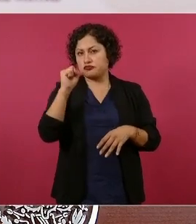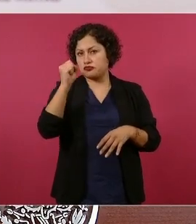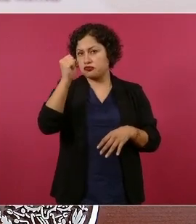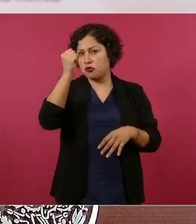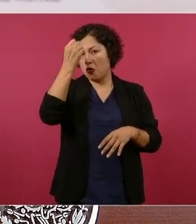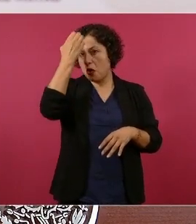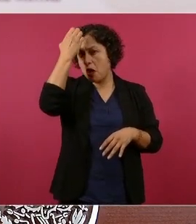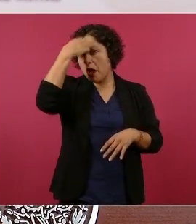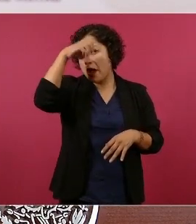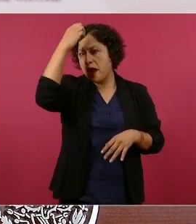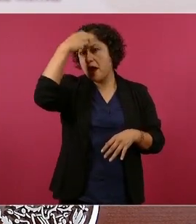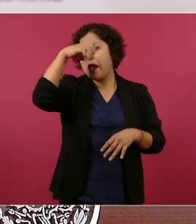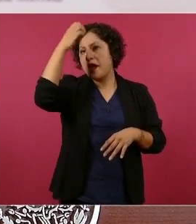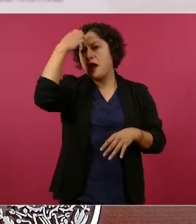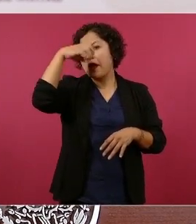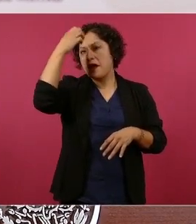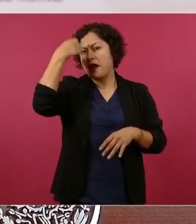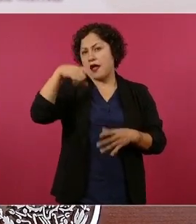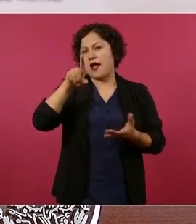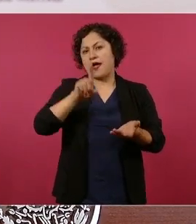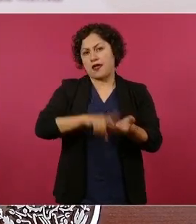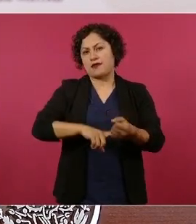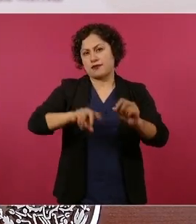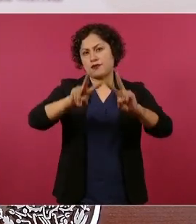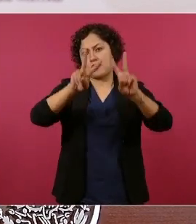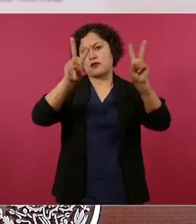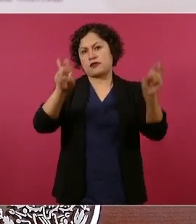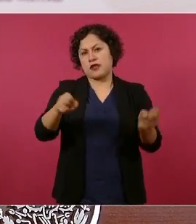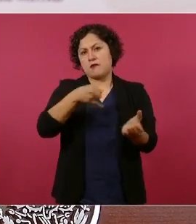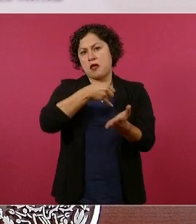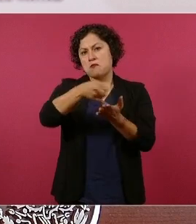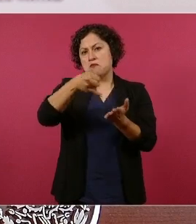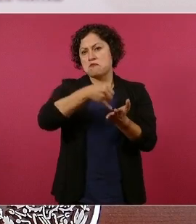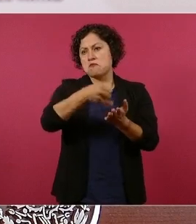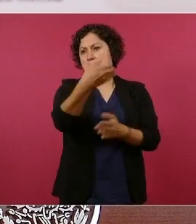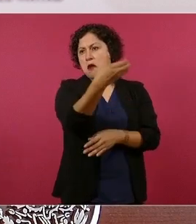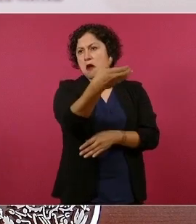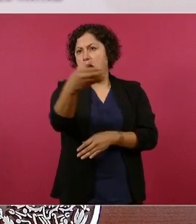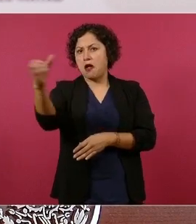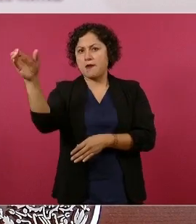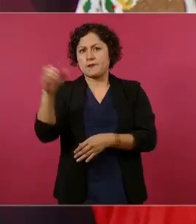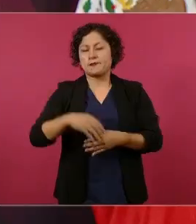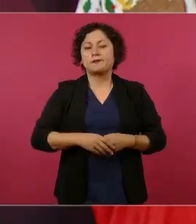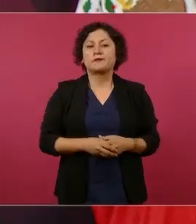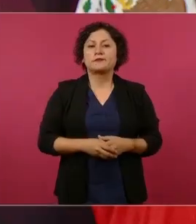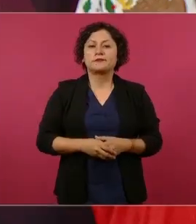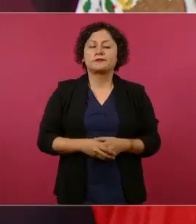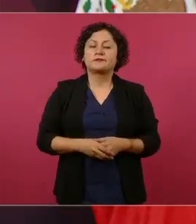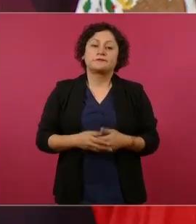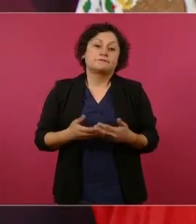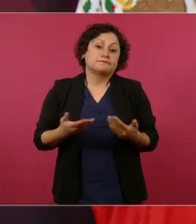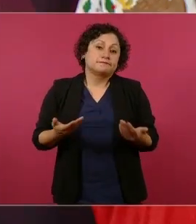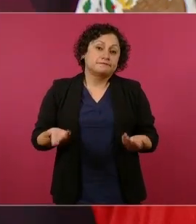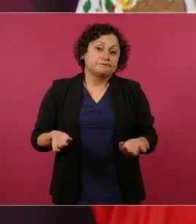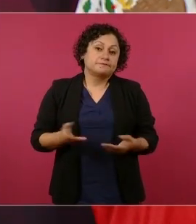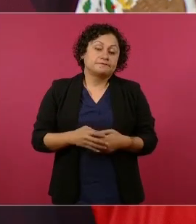especialista en el sector agropecuario. Yo